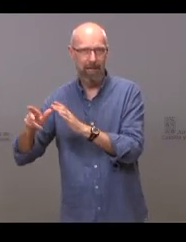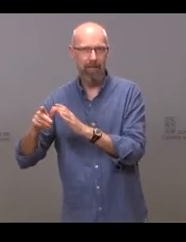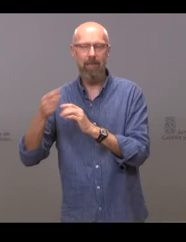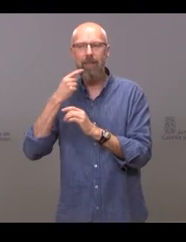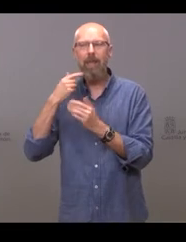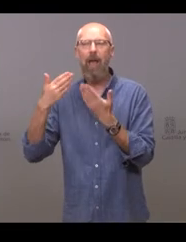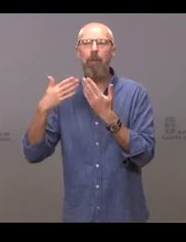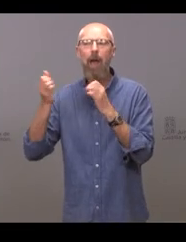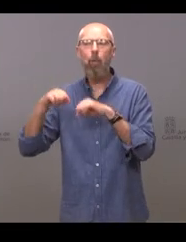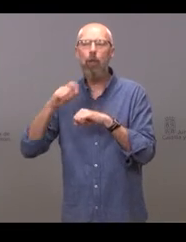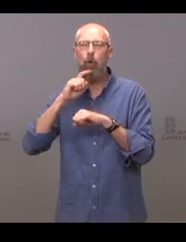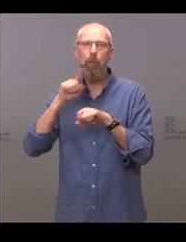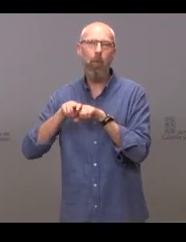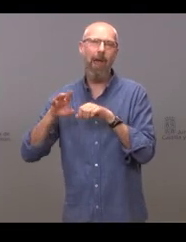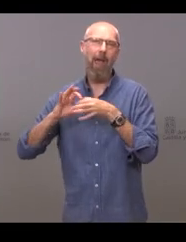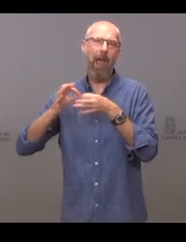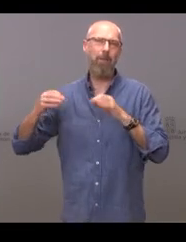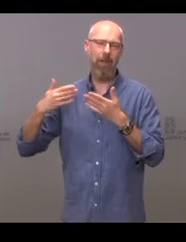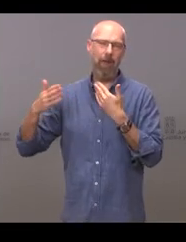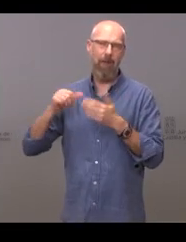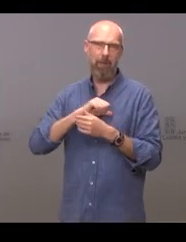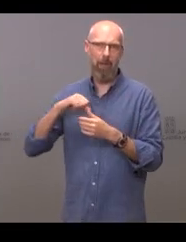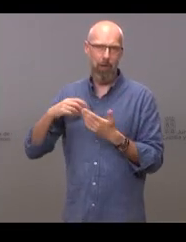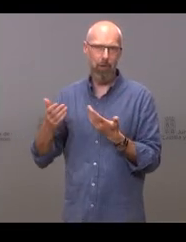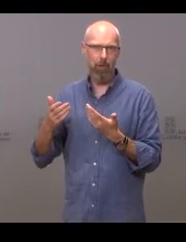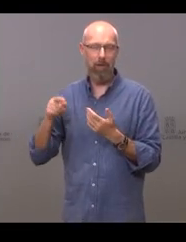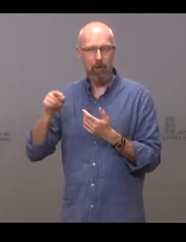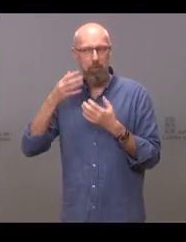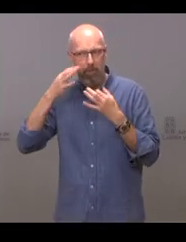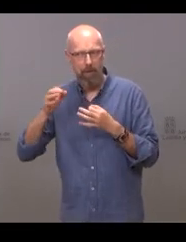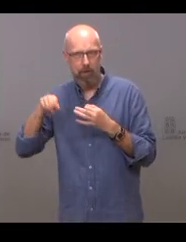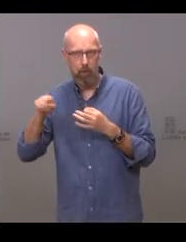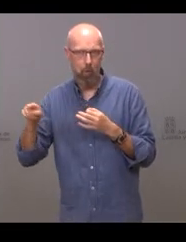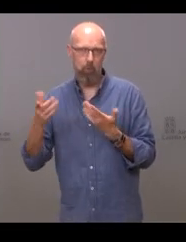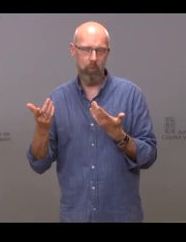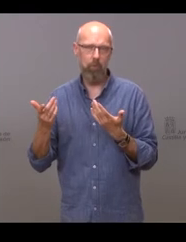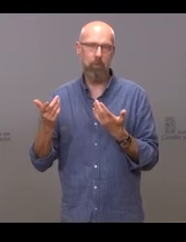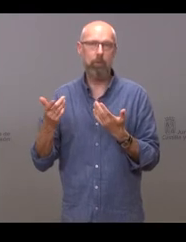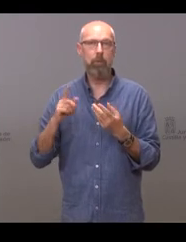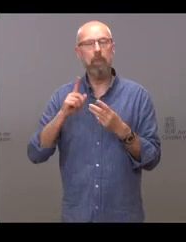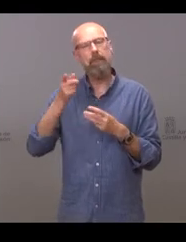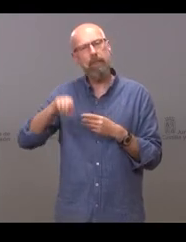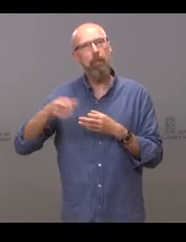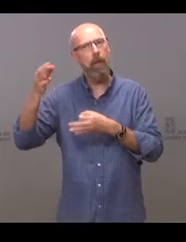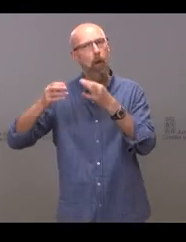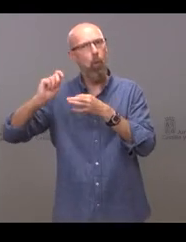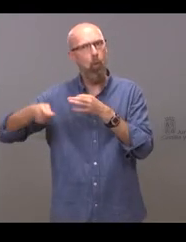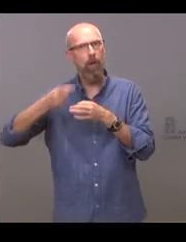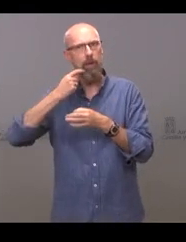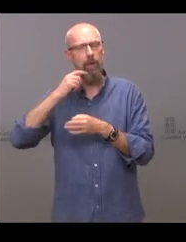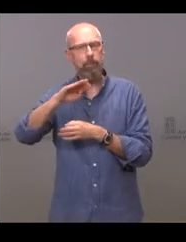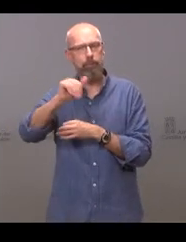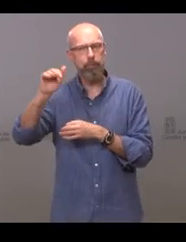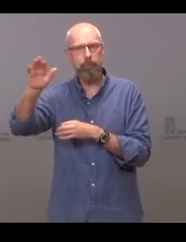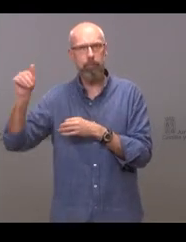pasillo no sé si nos puede contar algo al respecto si fue de verdad una cosa entre amigos y el juez ha imputado también a cospedal ya su marido por el espionaje